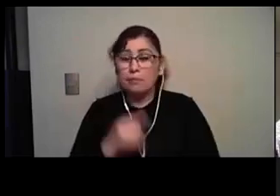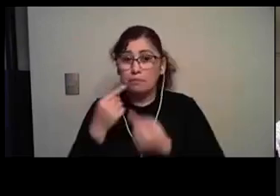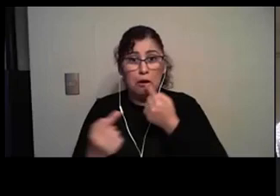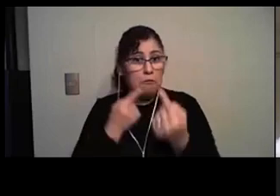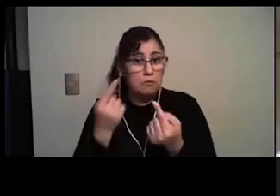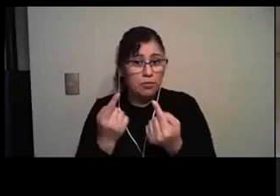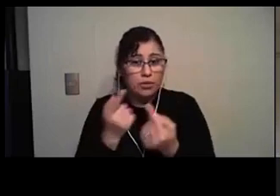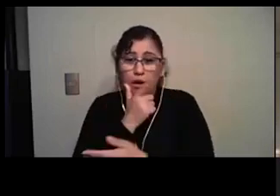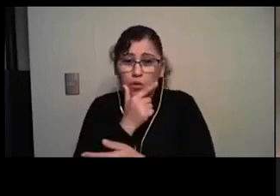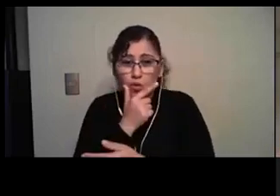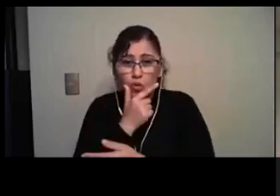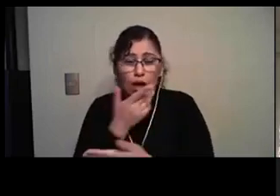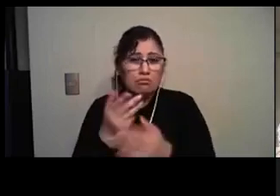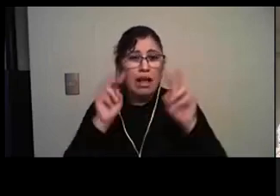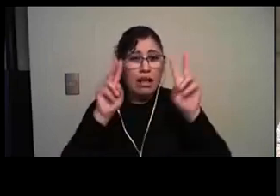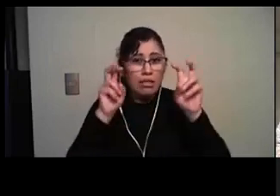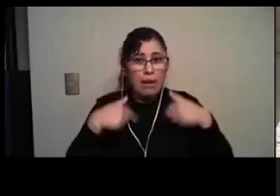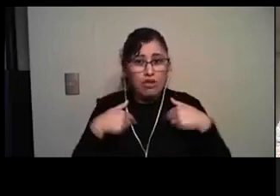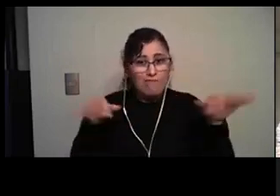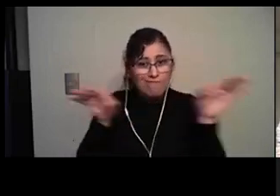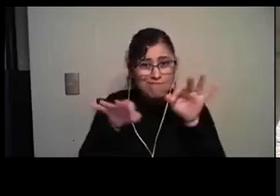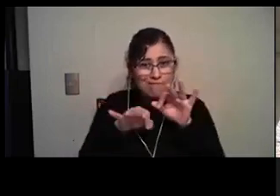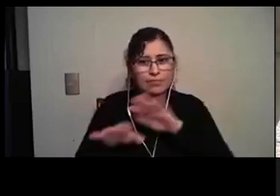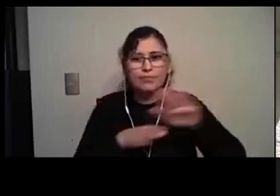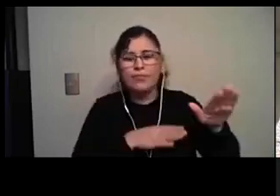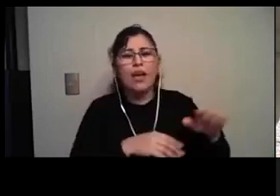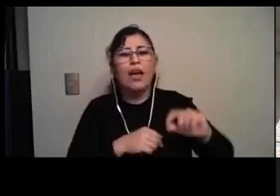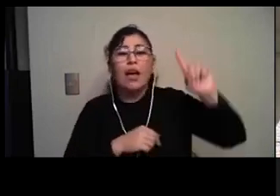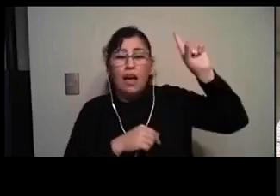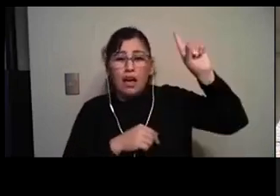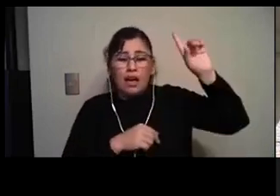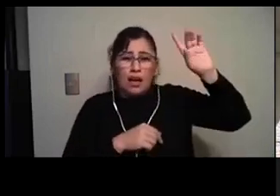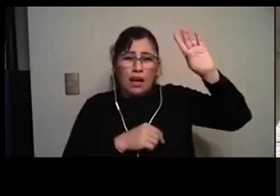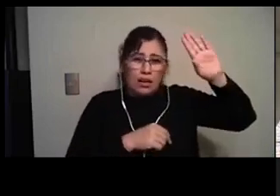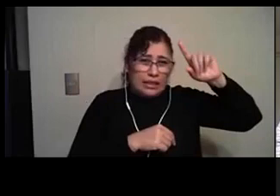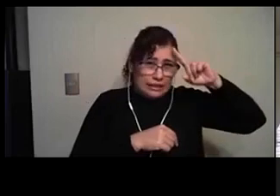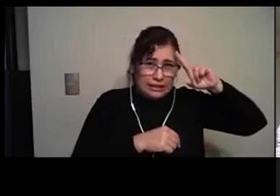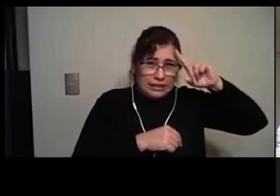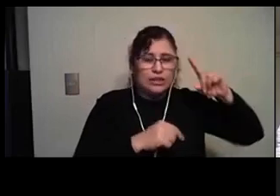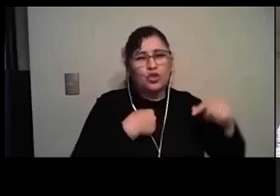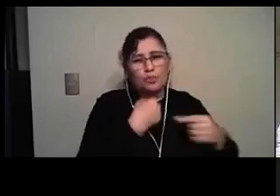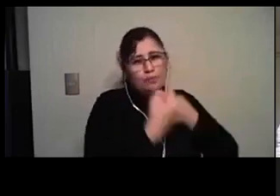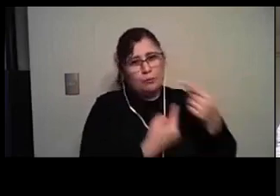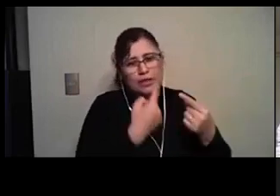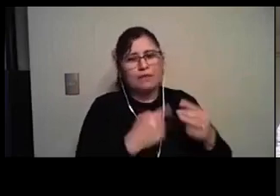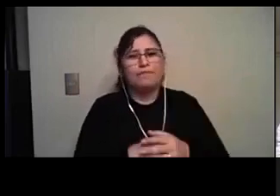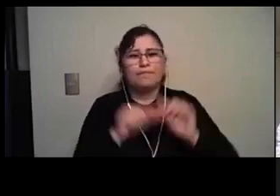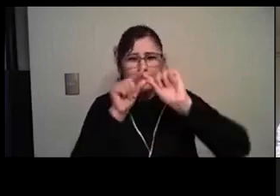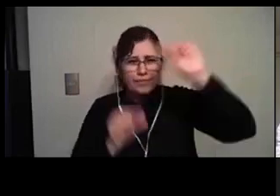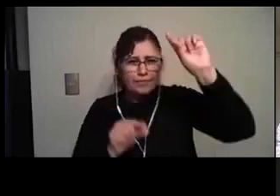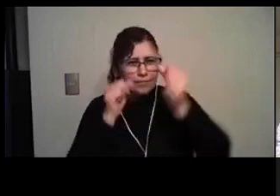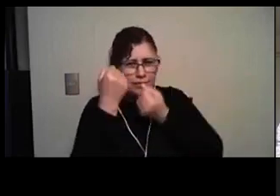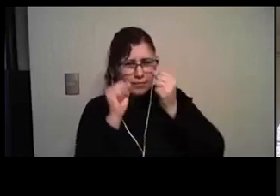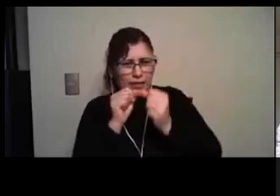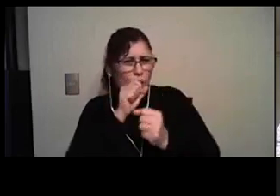Preguntas, dudas sobre lo que acabo de Profe, presentar. yo quería preguntar, ¿qué nervios